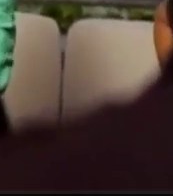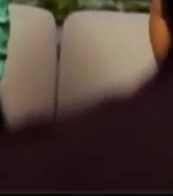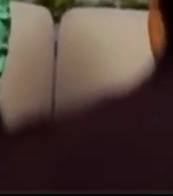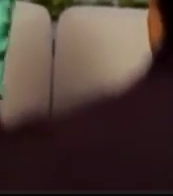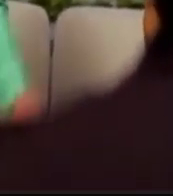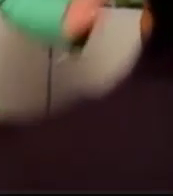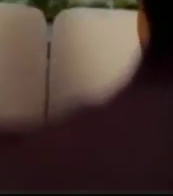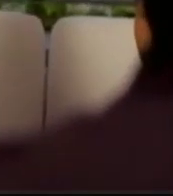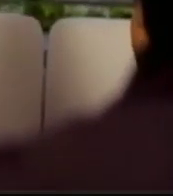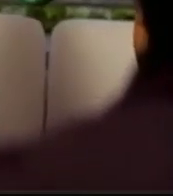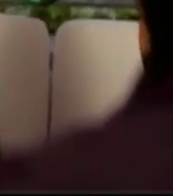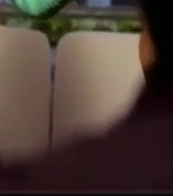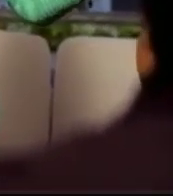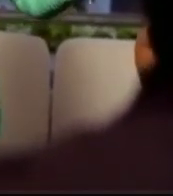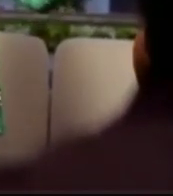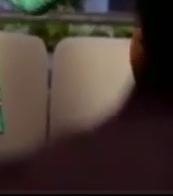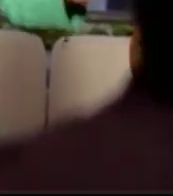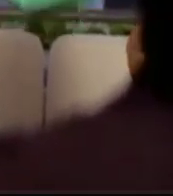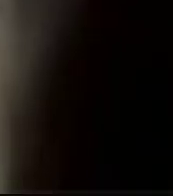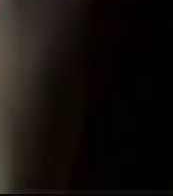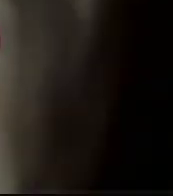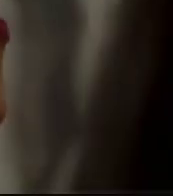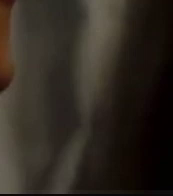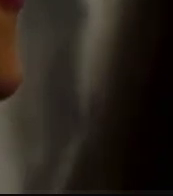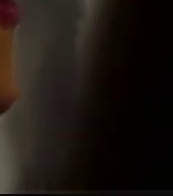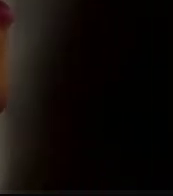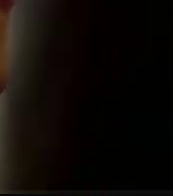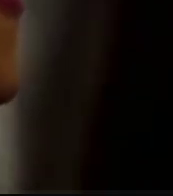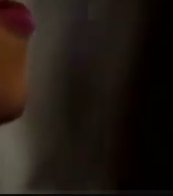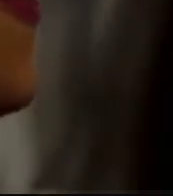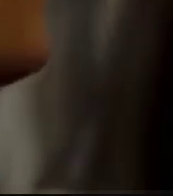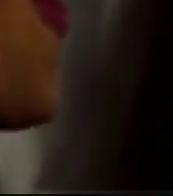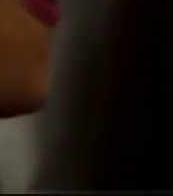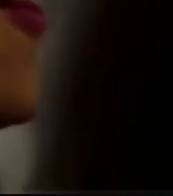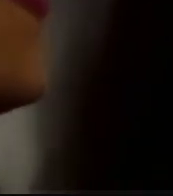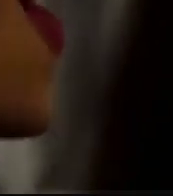arrepentirás. Oh, y te pido,